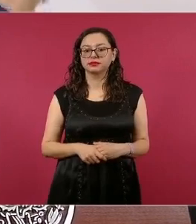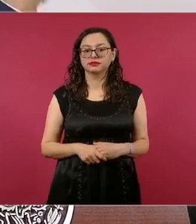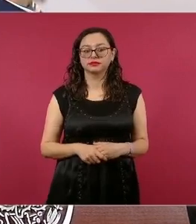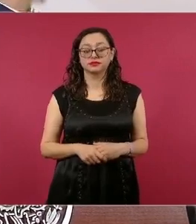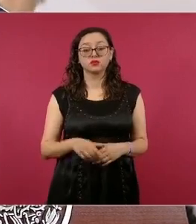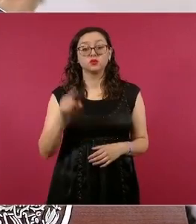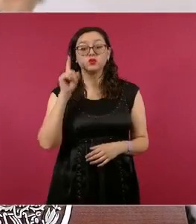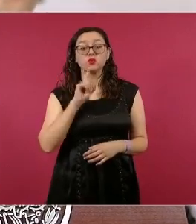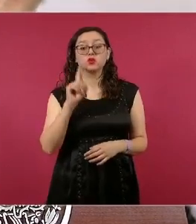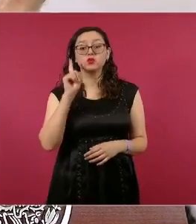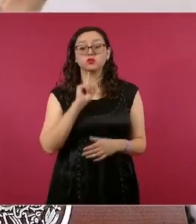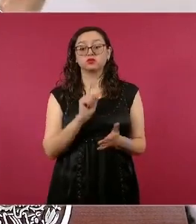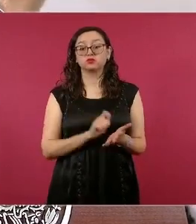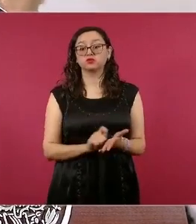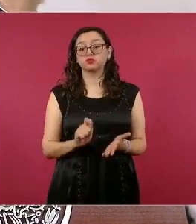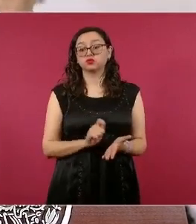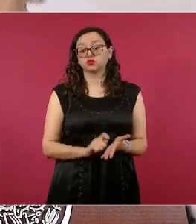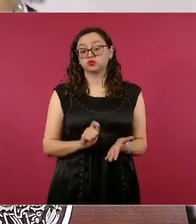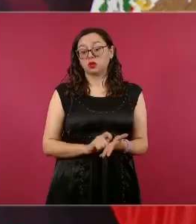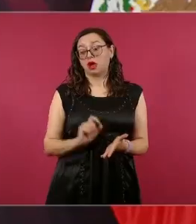Anabel, ¿no?